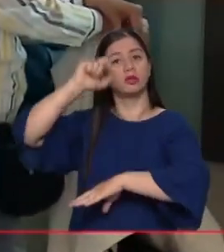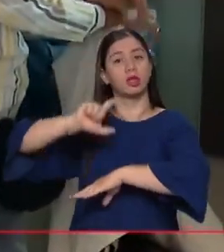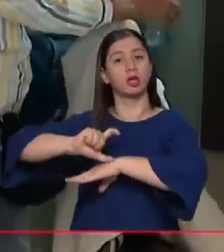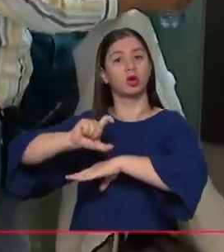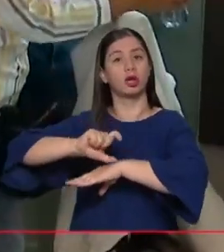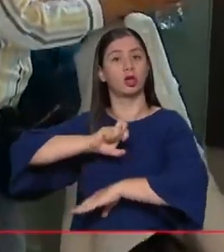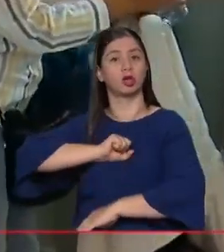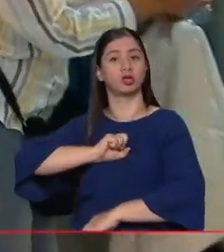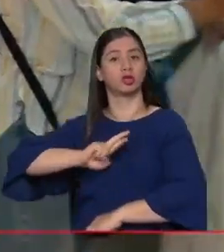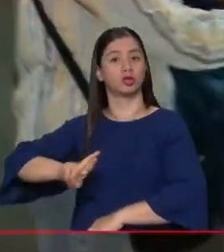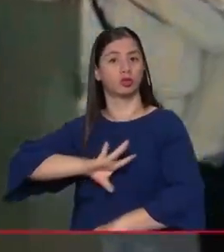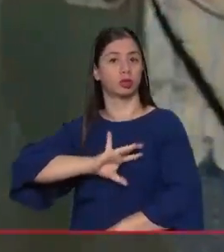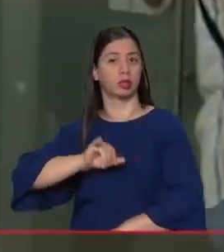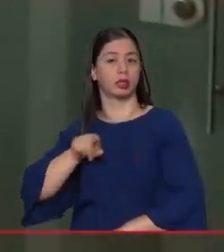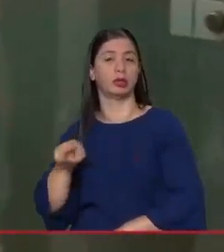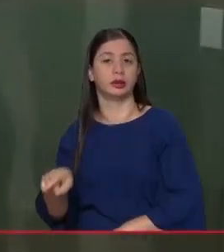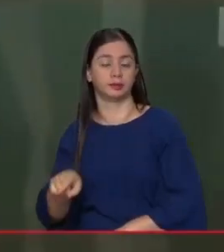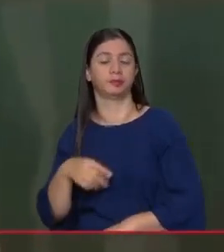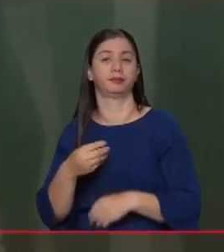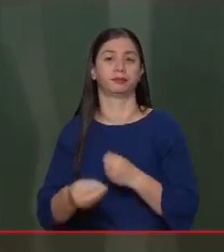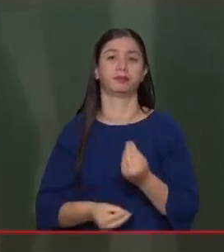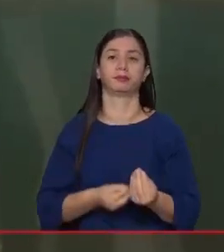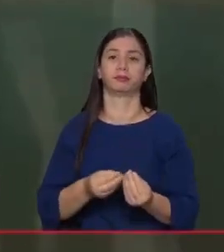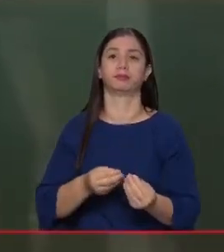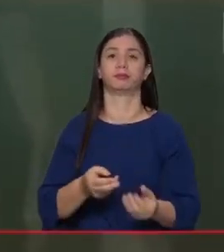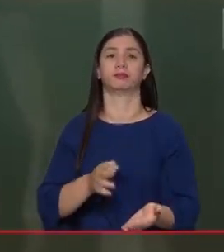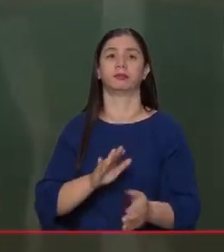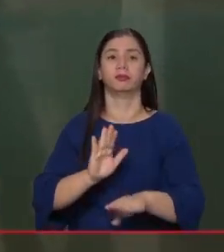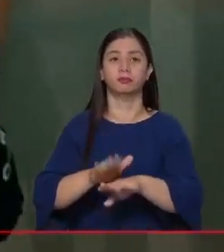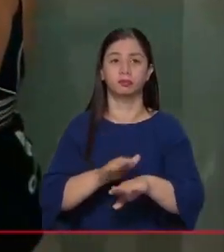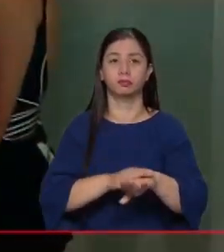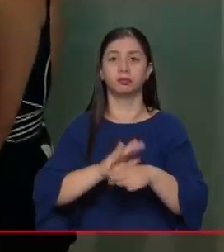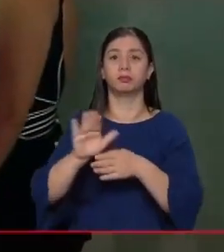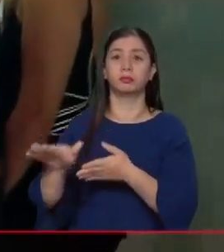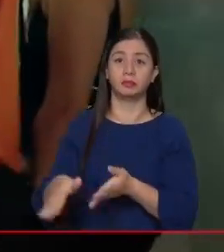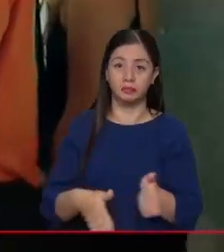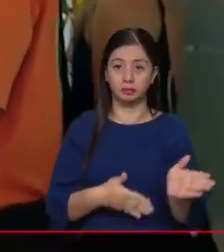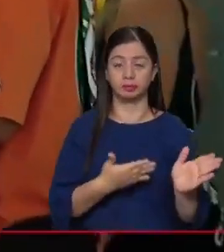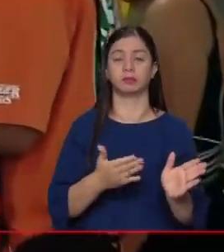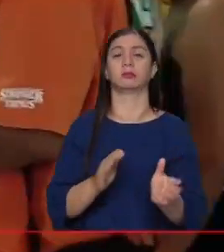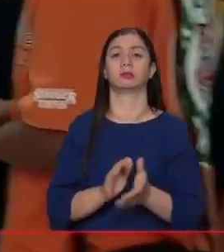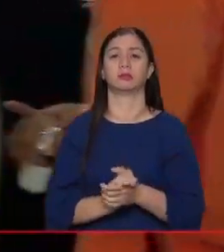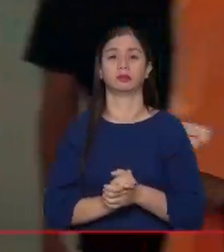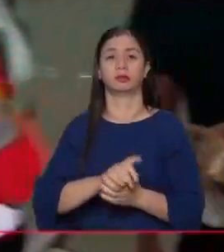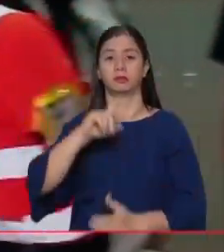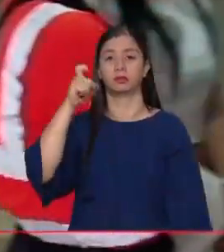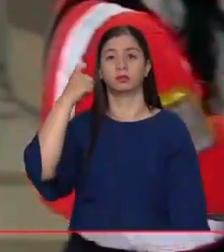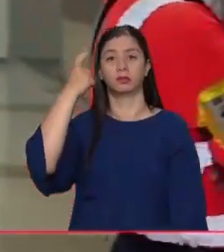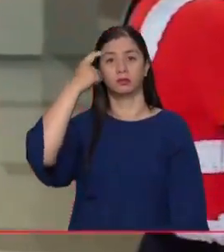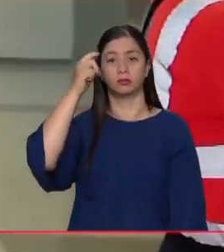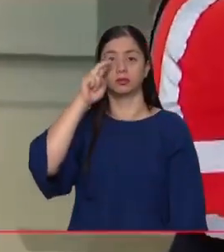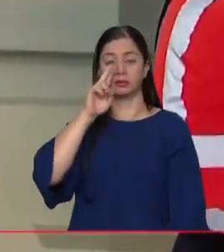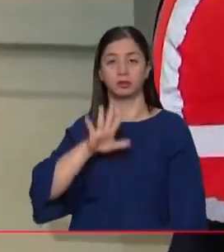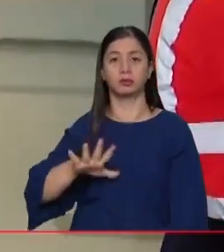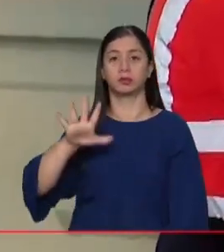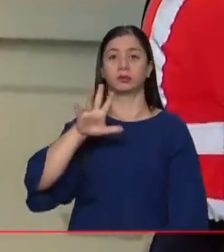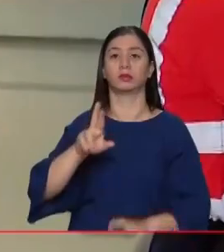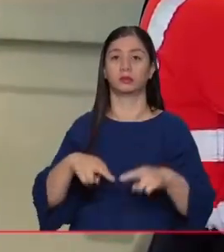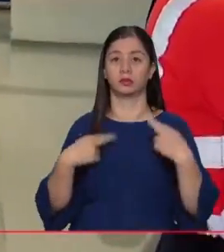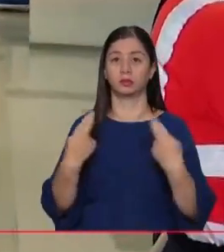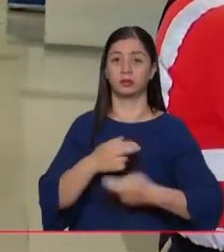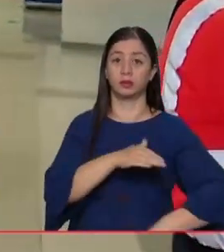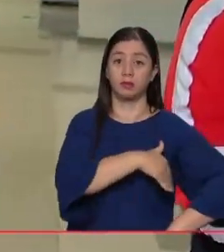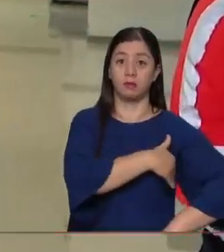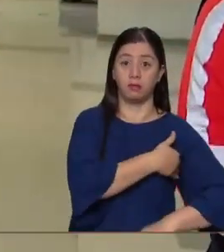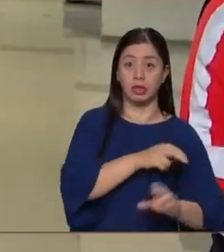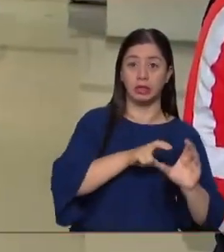del sur de Cali y eso es básicamente lo que ha anunciado en este plan de contingencia adelantado por parte del gobierno nacional. Hubo una reunión entre el ministro